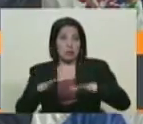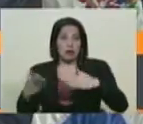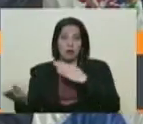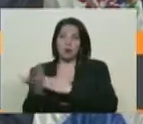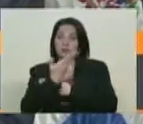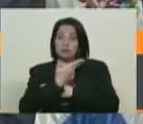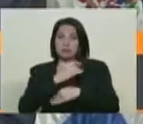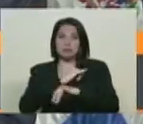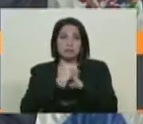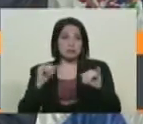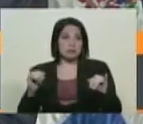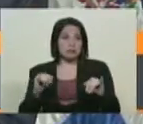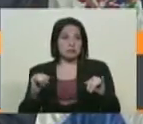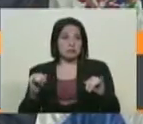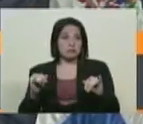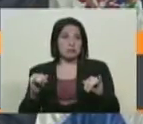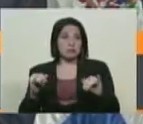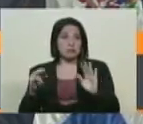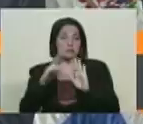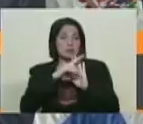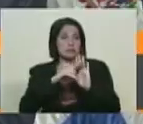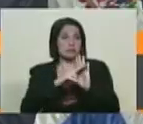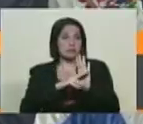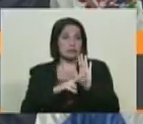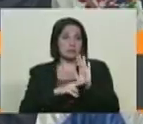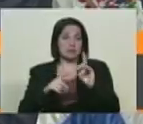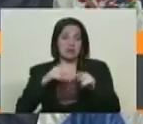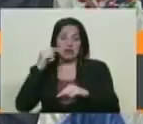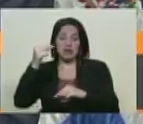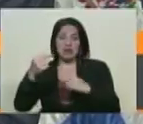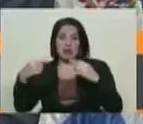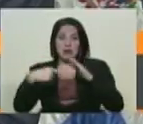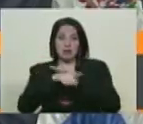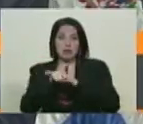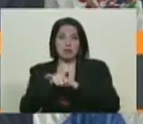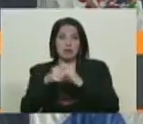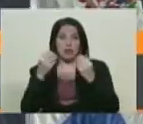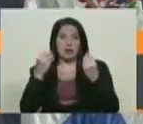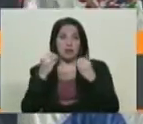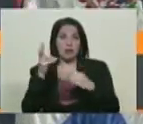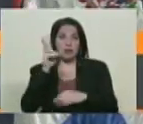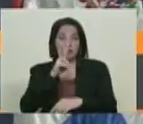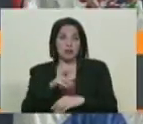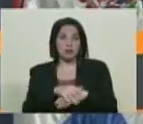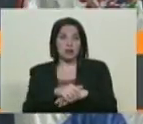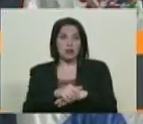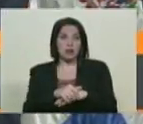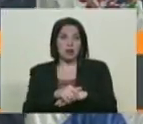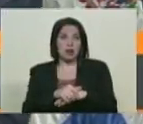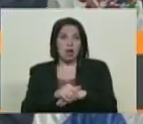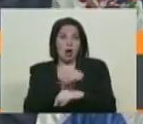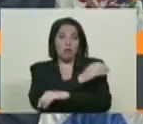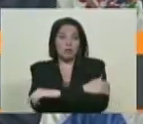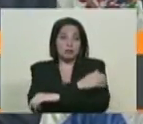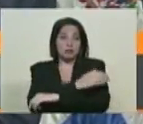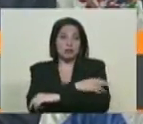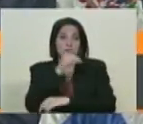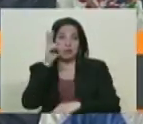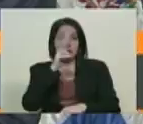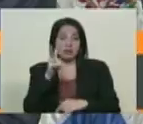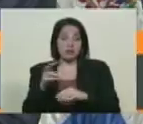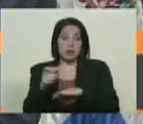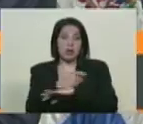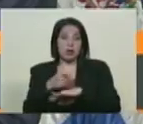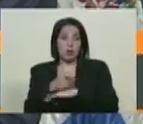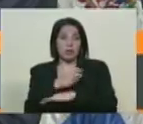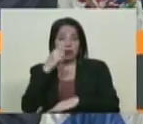que cese la acción criminal que desde afuera viene contra Venezuela. Es la oposición de Venezuela y el gobierno bolivariano quien está diciendo,